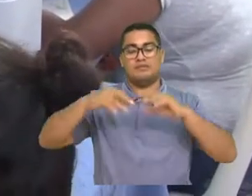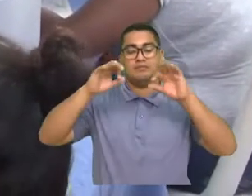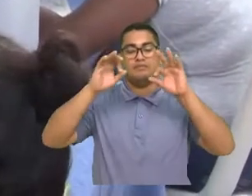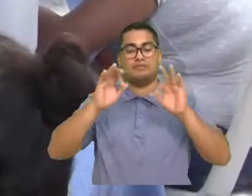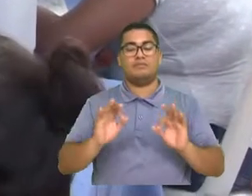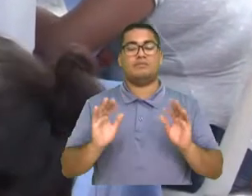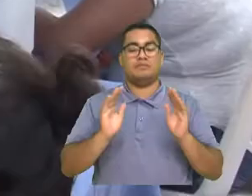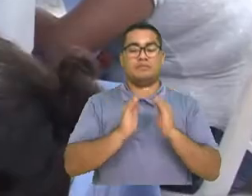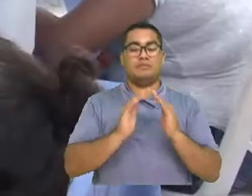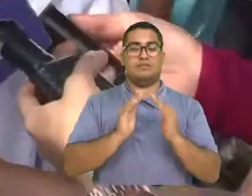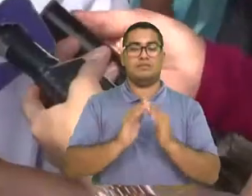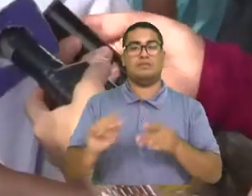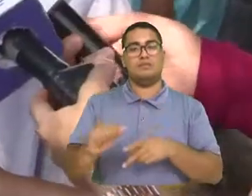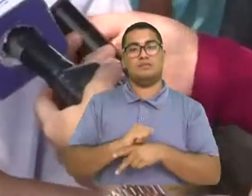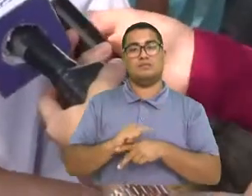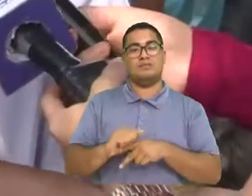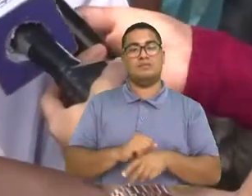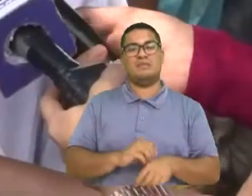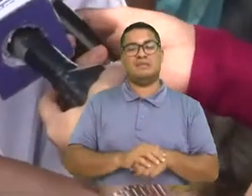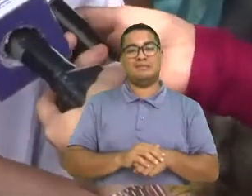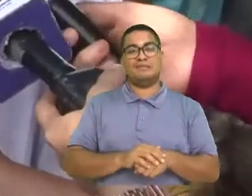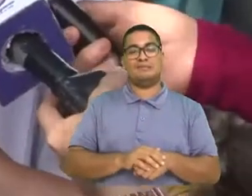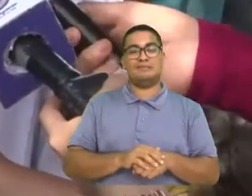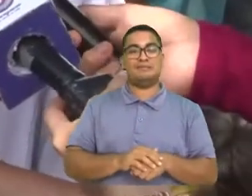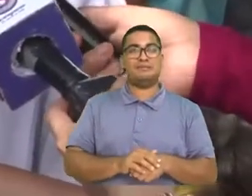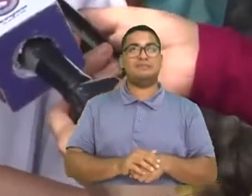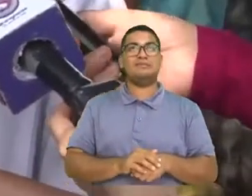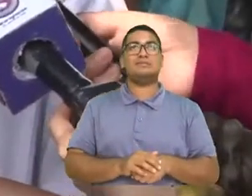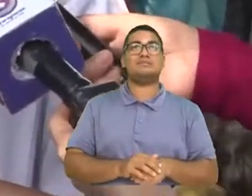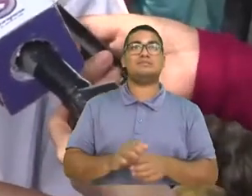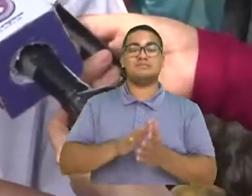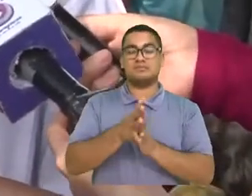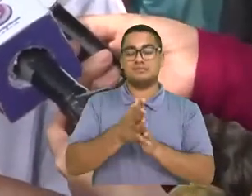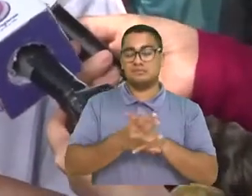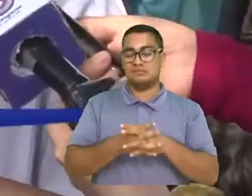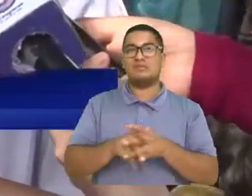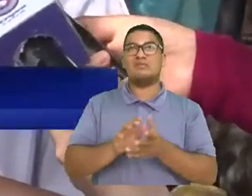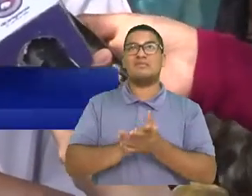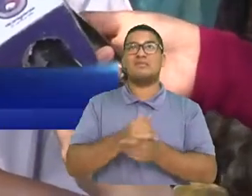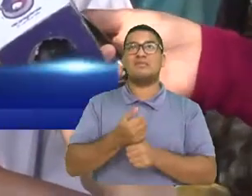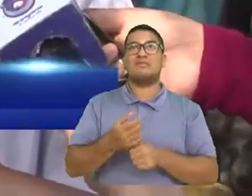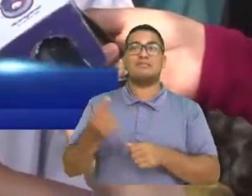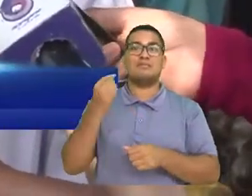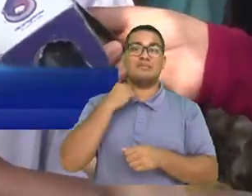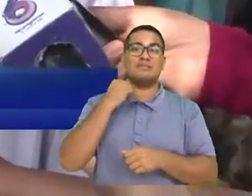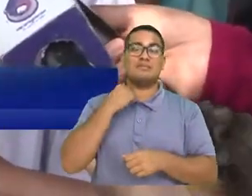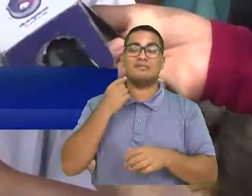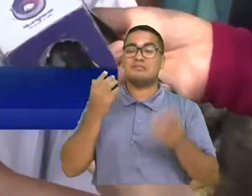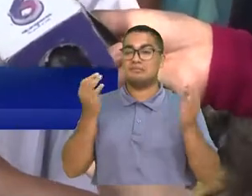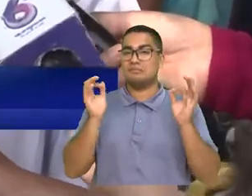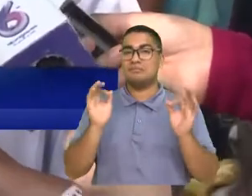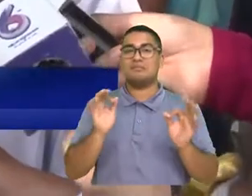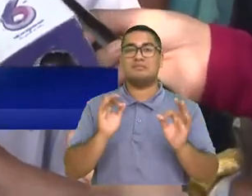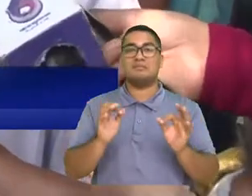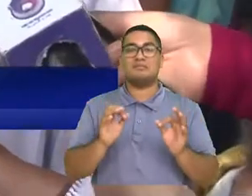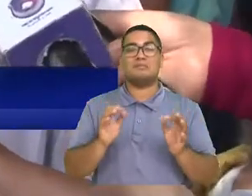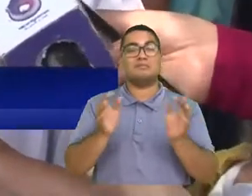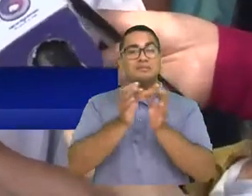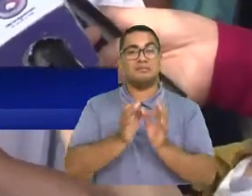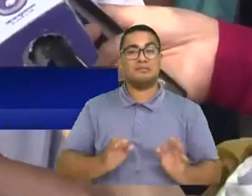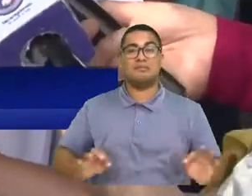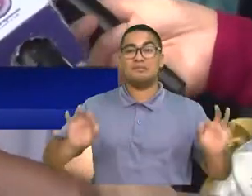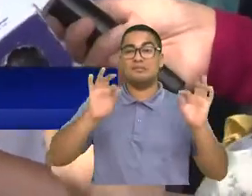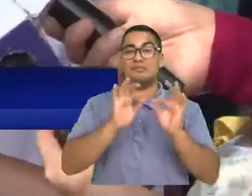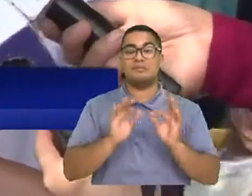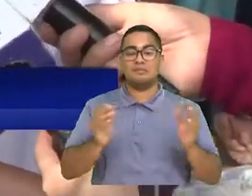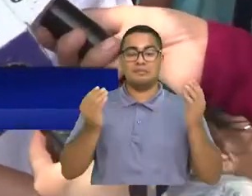hogares. Limpieza continua, ya lavado de manos, como siempre, teniendo en cuenta de que